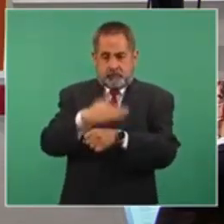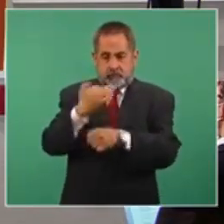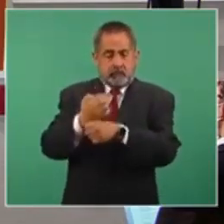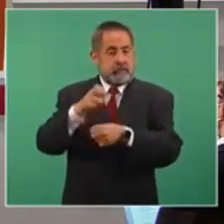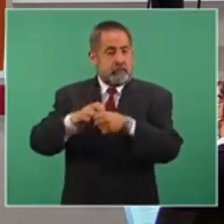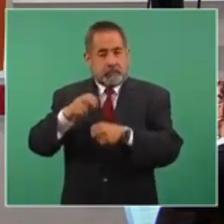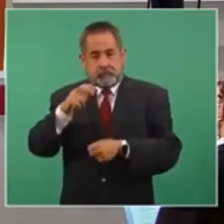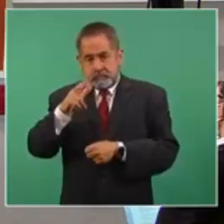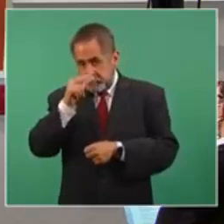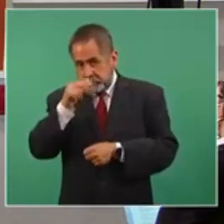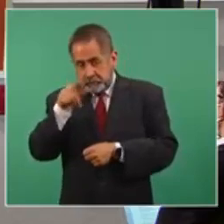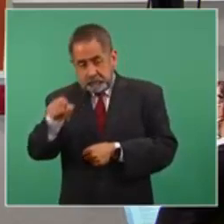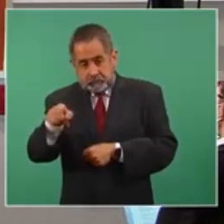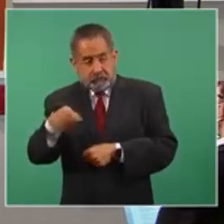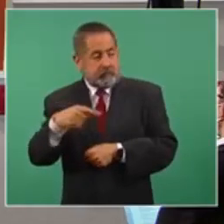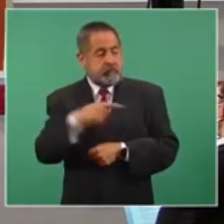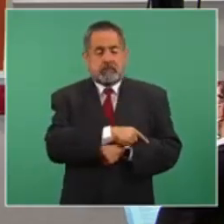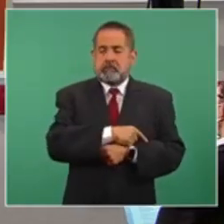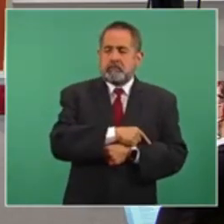Hermosillo.